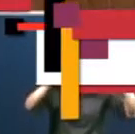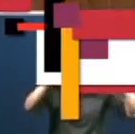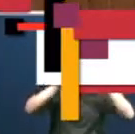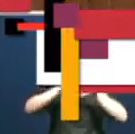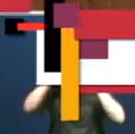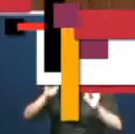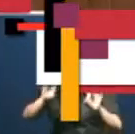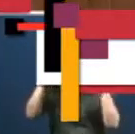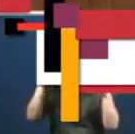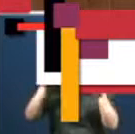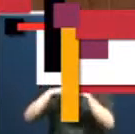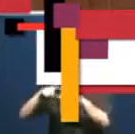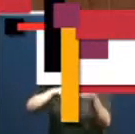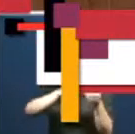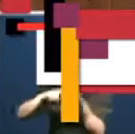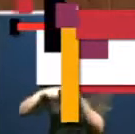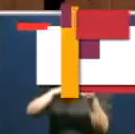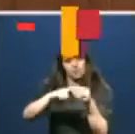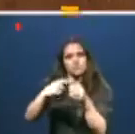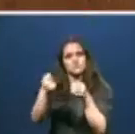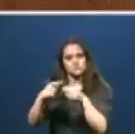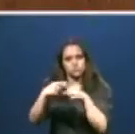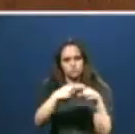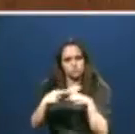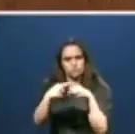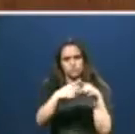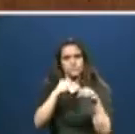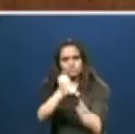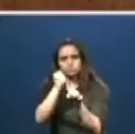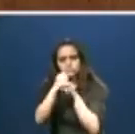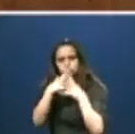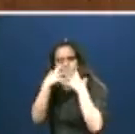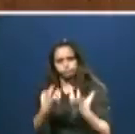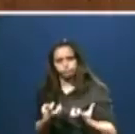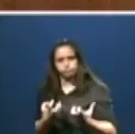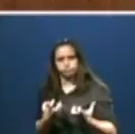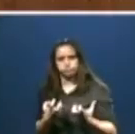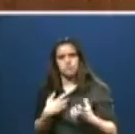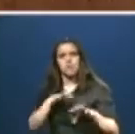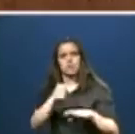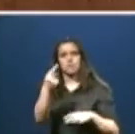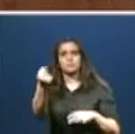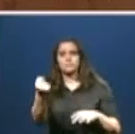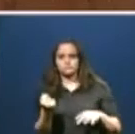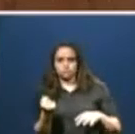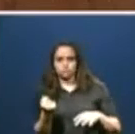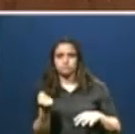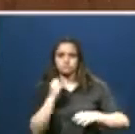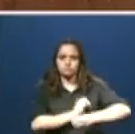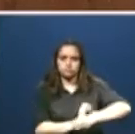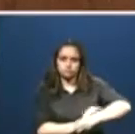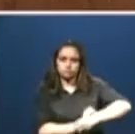innovar para cooperar y para compartir y para trabajar seriamente para ser austera y ahorradora para